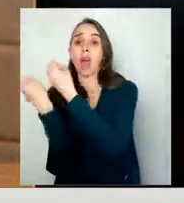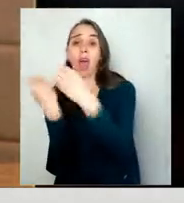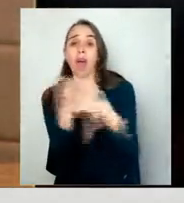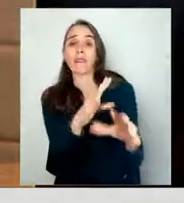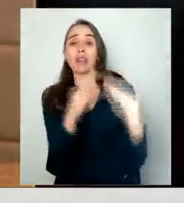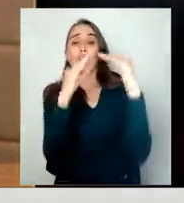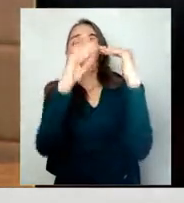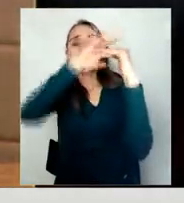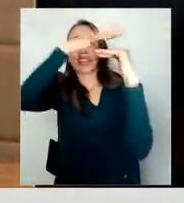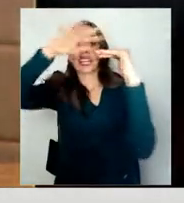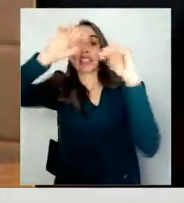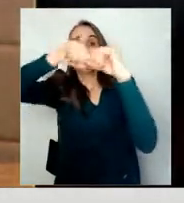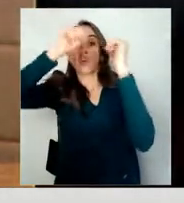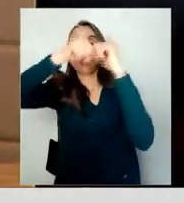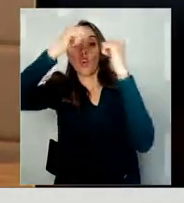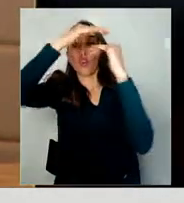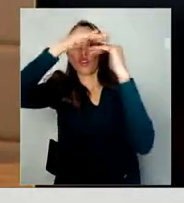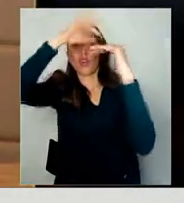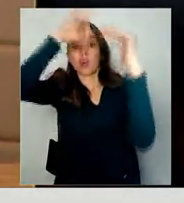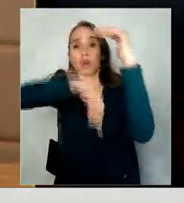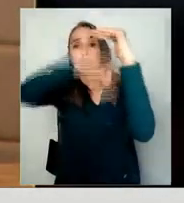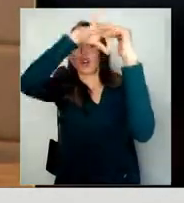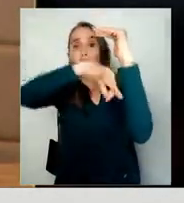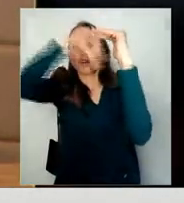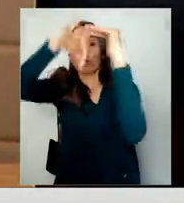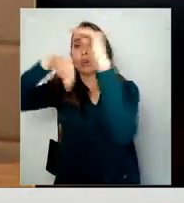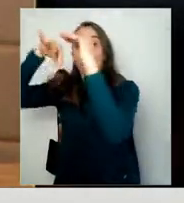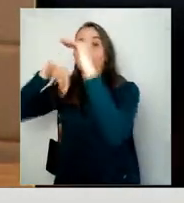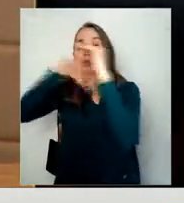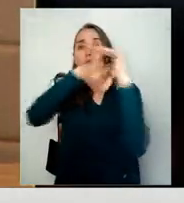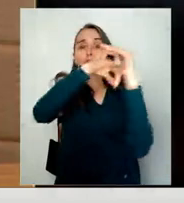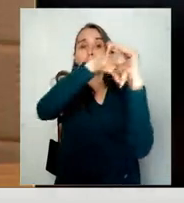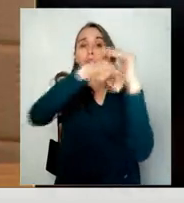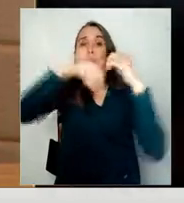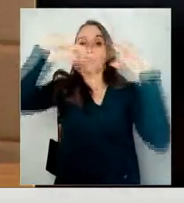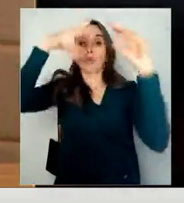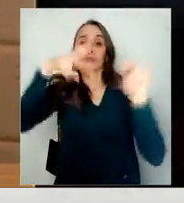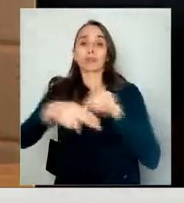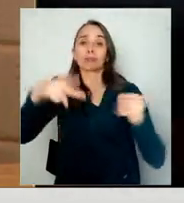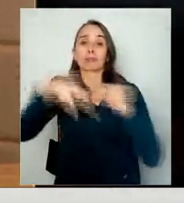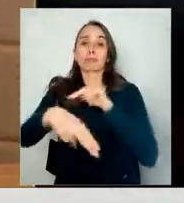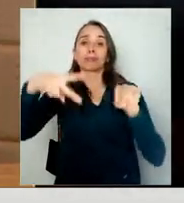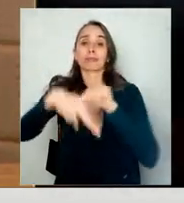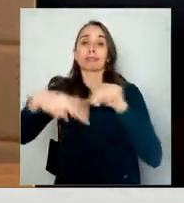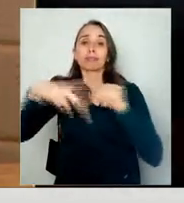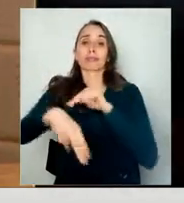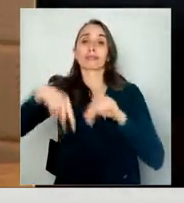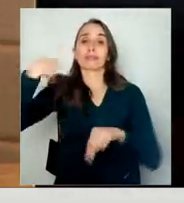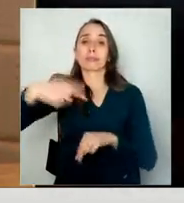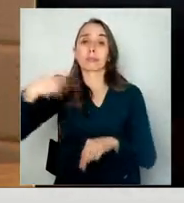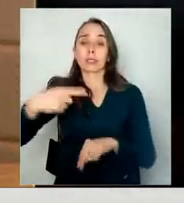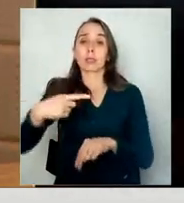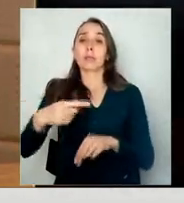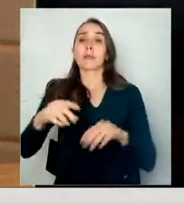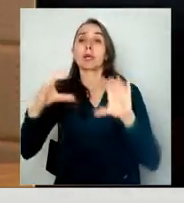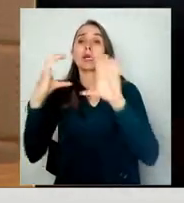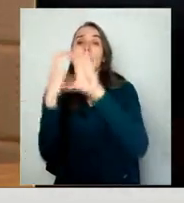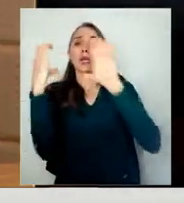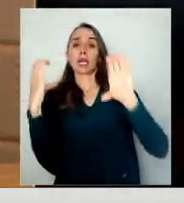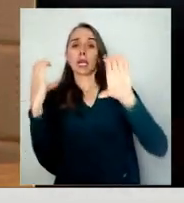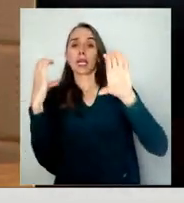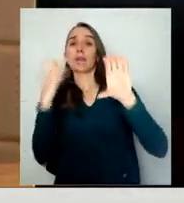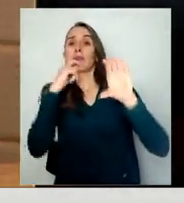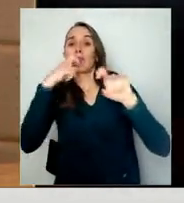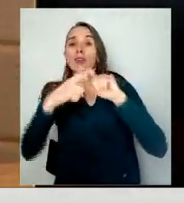destruidas goteras por doquier se corta la luz habitualmente container húmedos baños